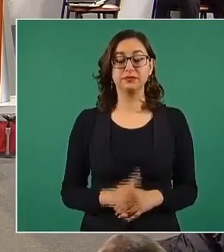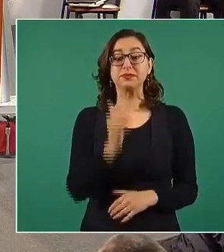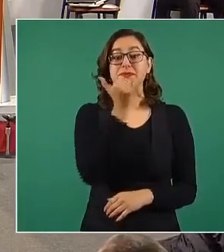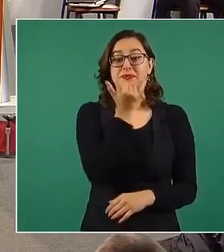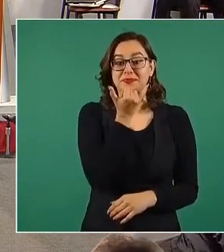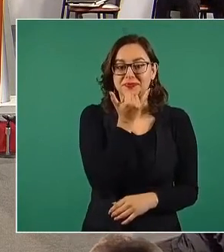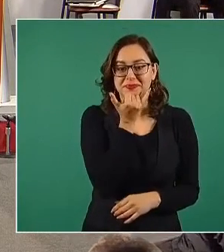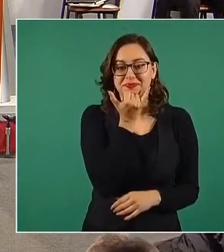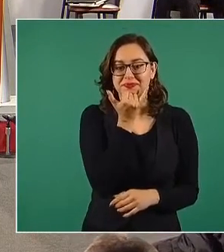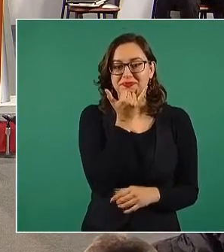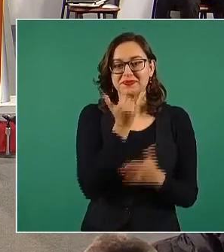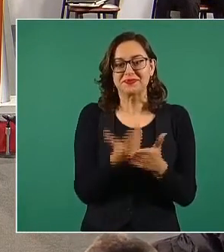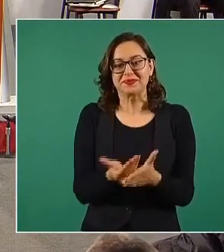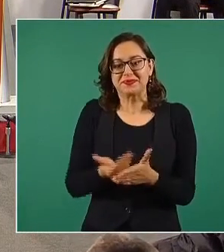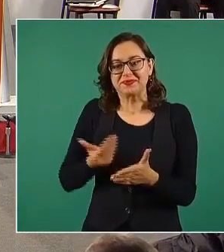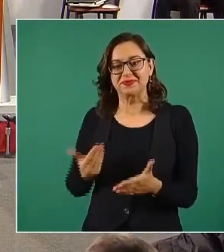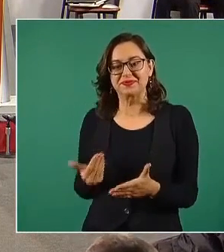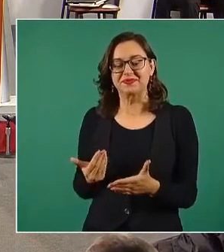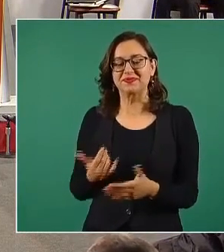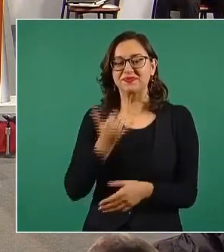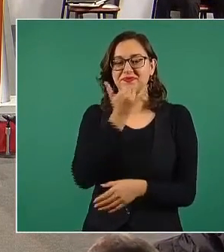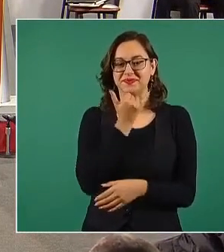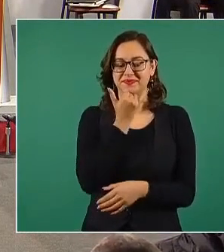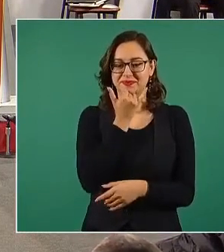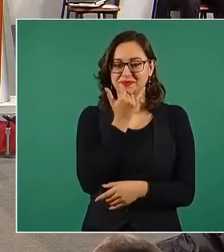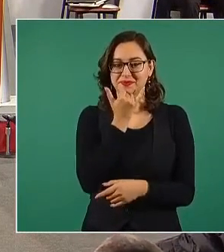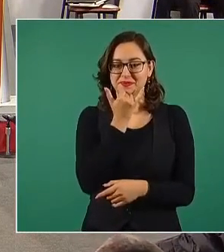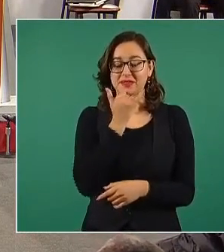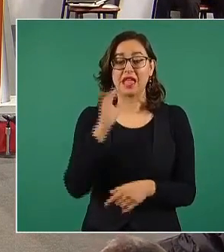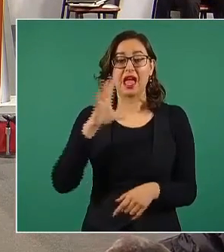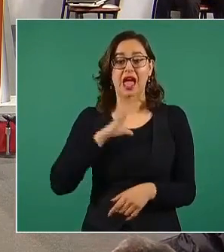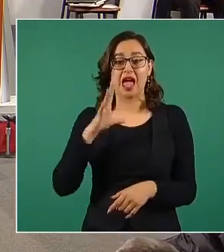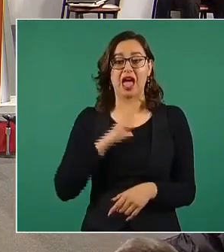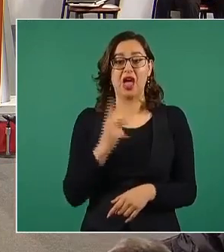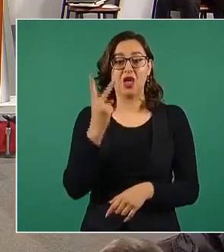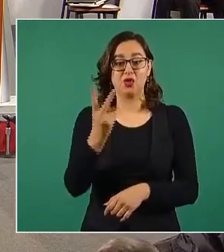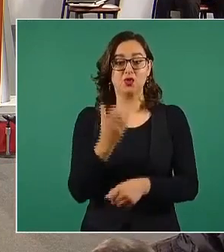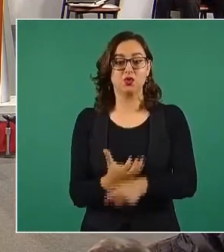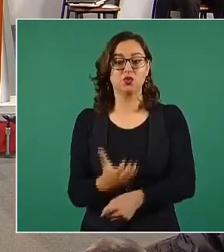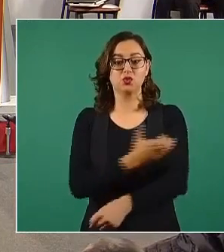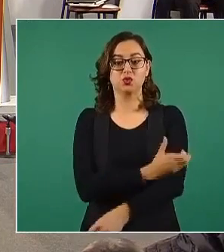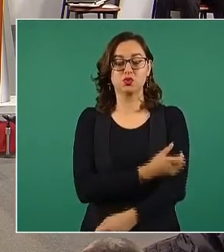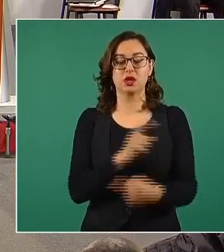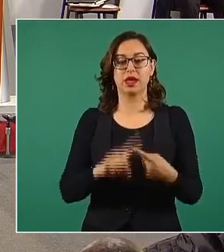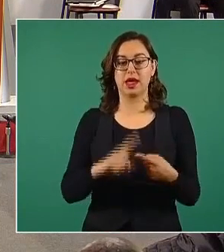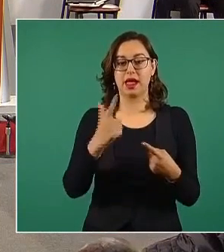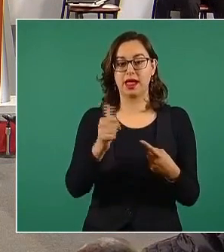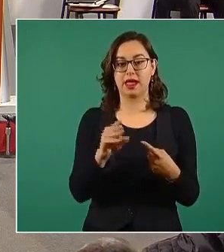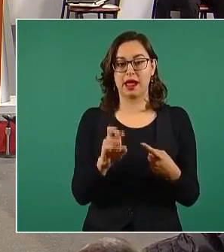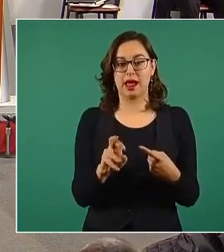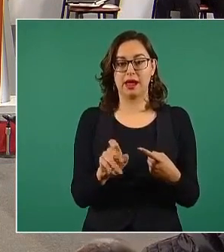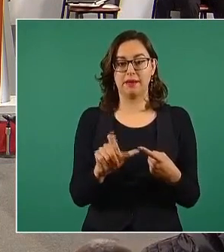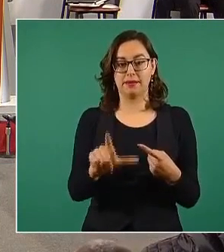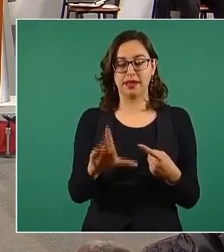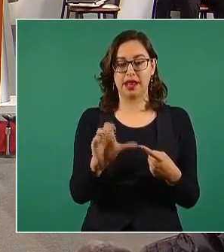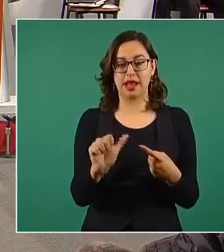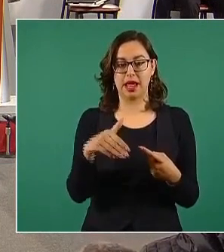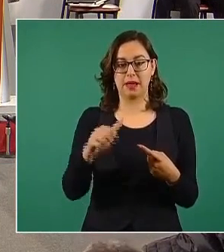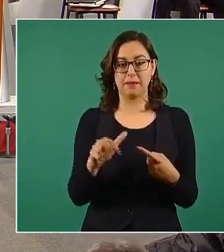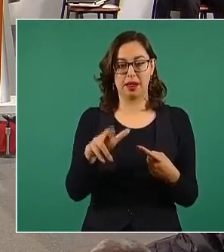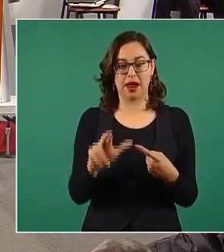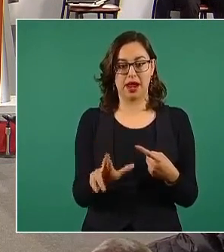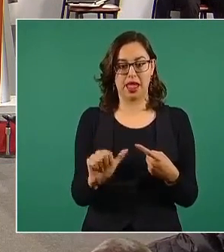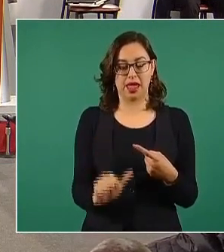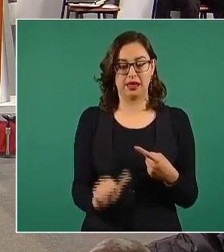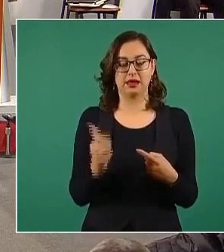Perdón, antes, miren, te contamos con dos compañeros, que es precisamente el compañero Gabriel Cámara, que en alguna mañanera